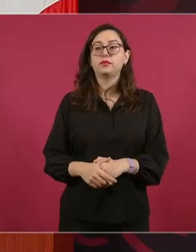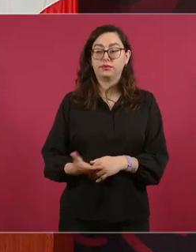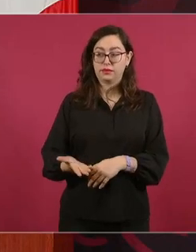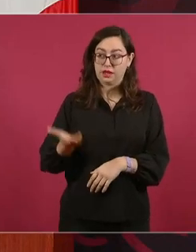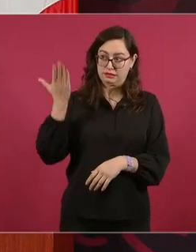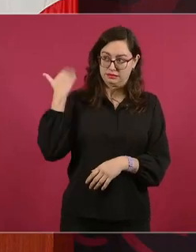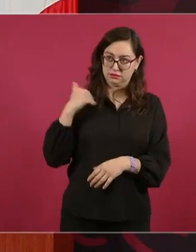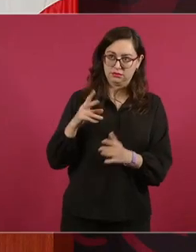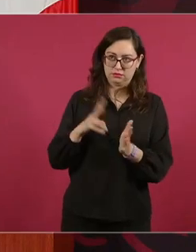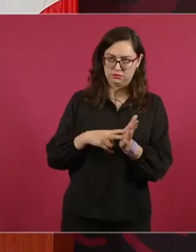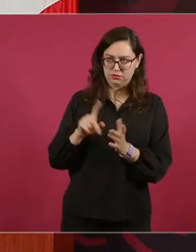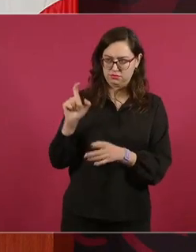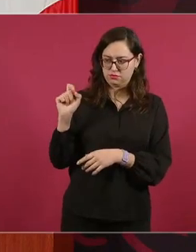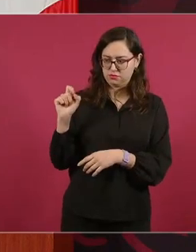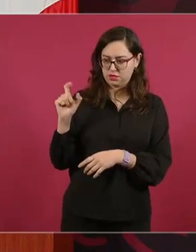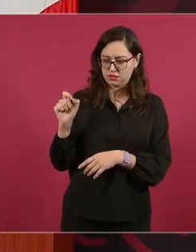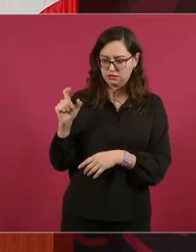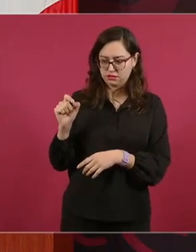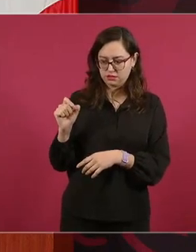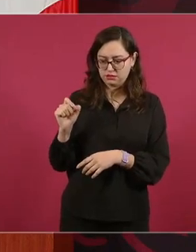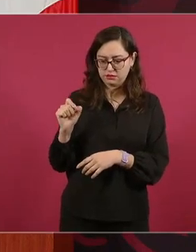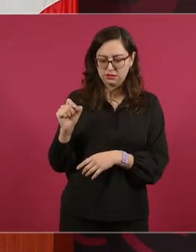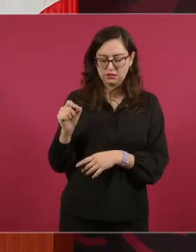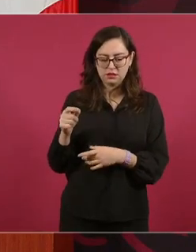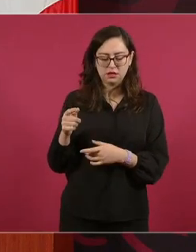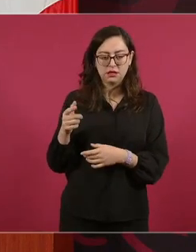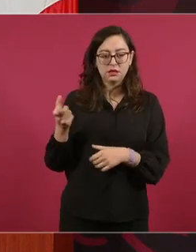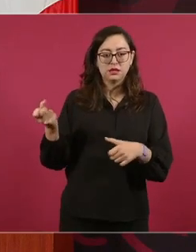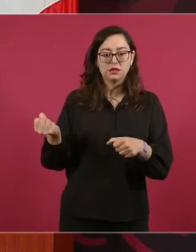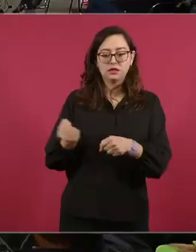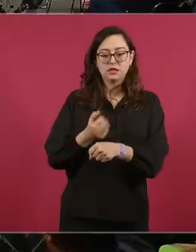la O. Me ayudaba